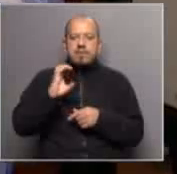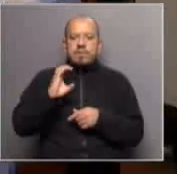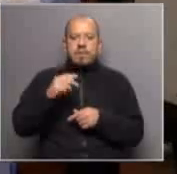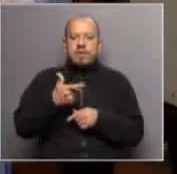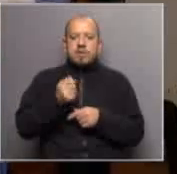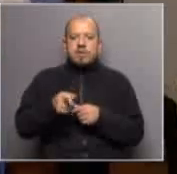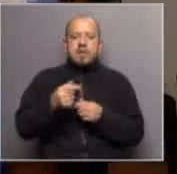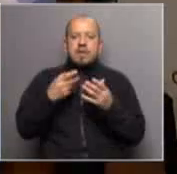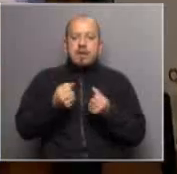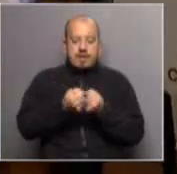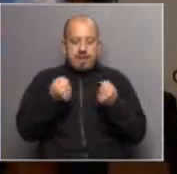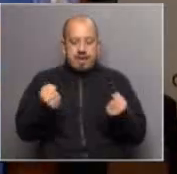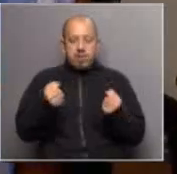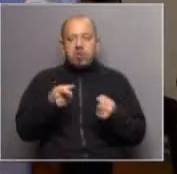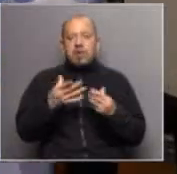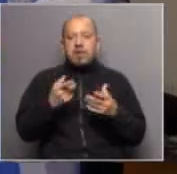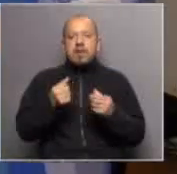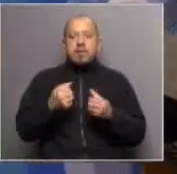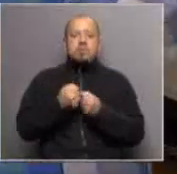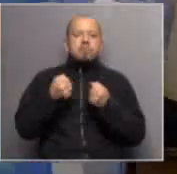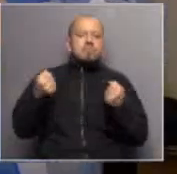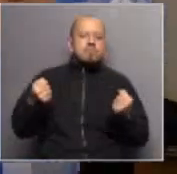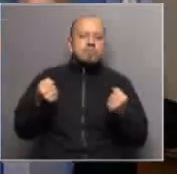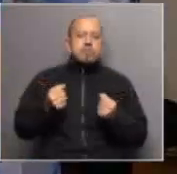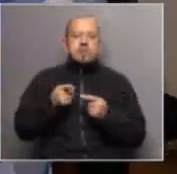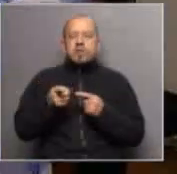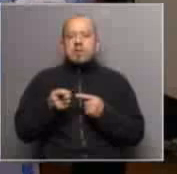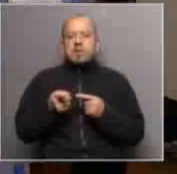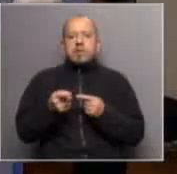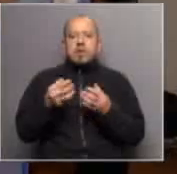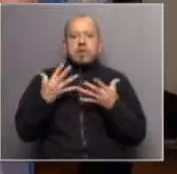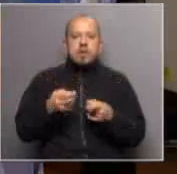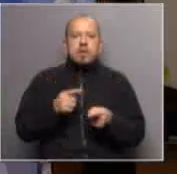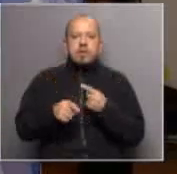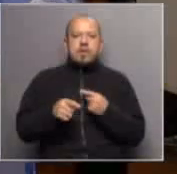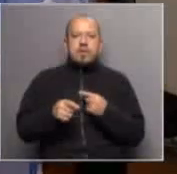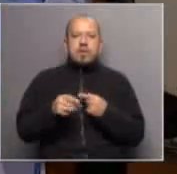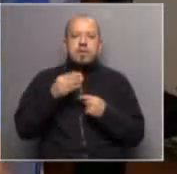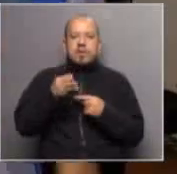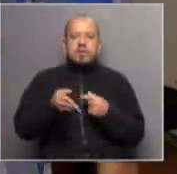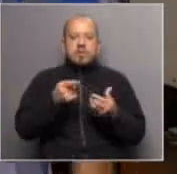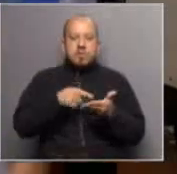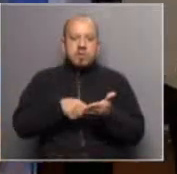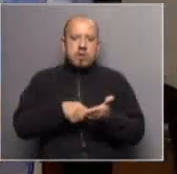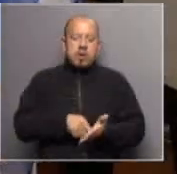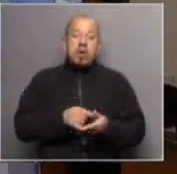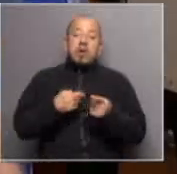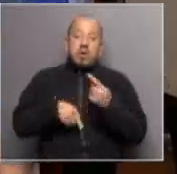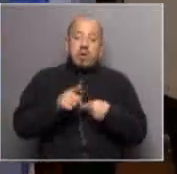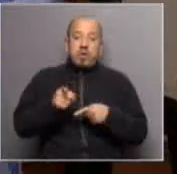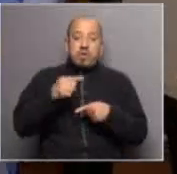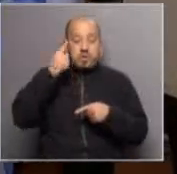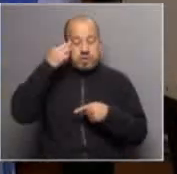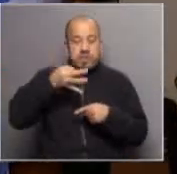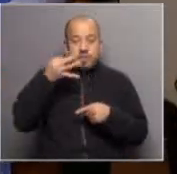momento quería como ampliar un poco y tratar de estar un poco más y acercarse un poco a sus lectores. Y bueno, y en realidad